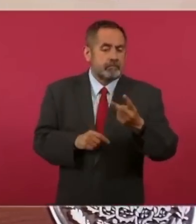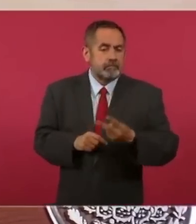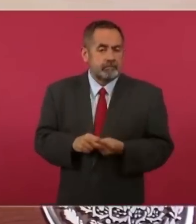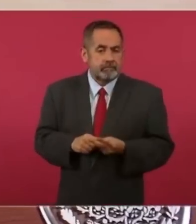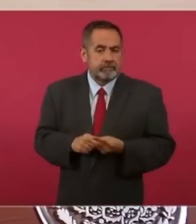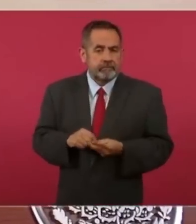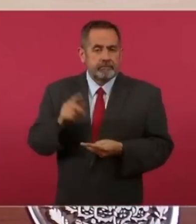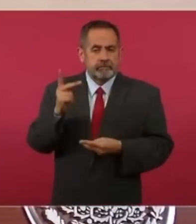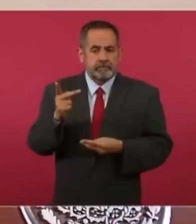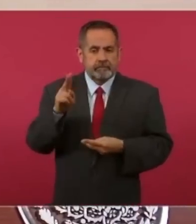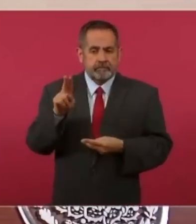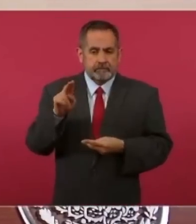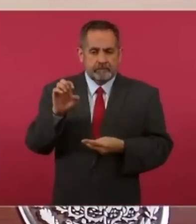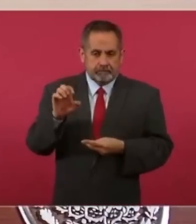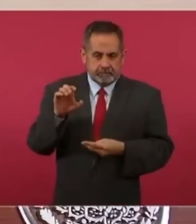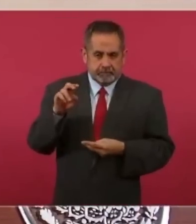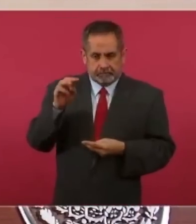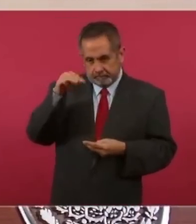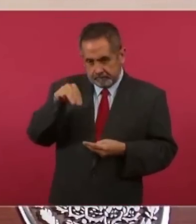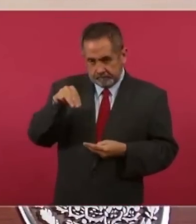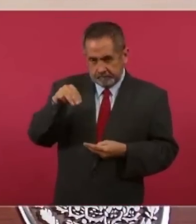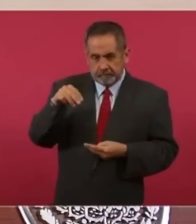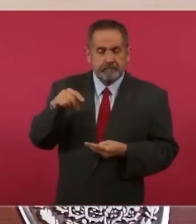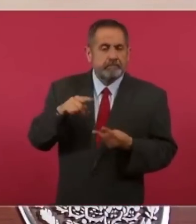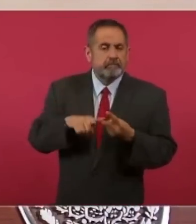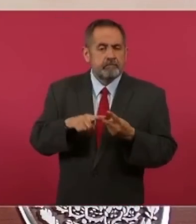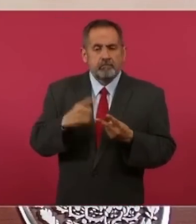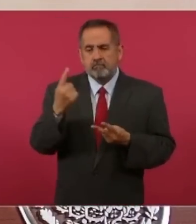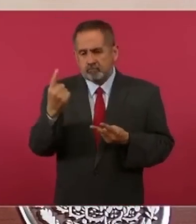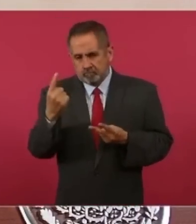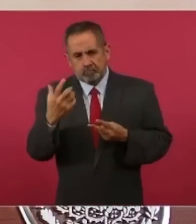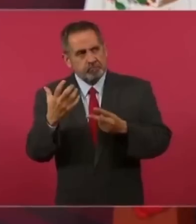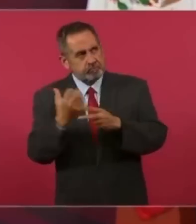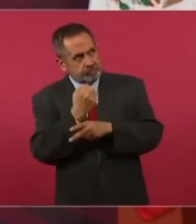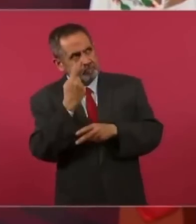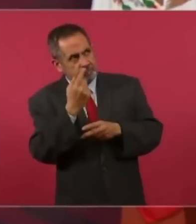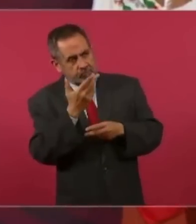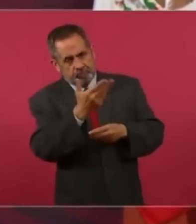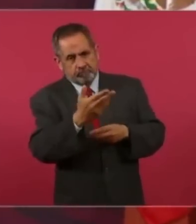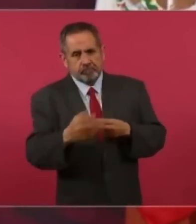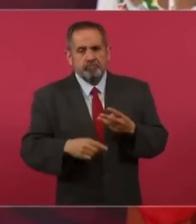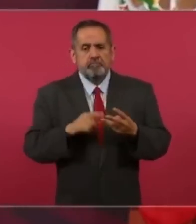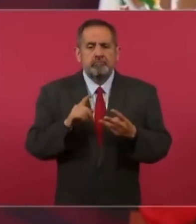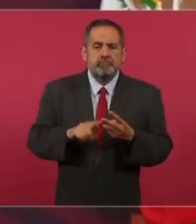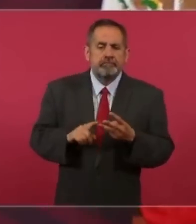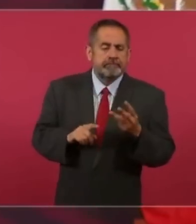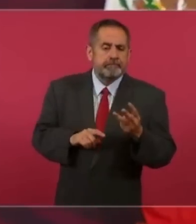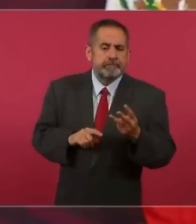El Verde, Partido Verde, tiene uno.